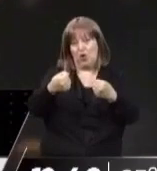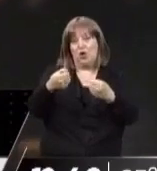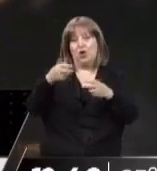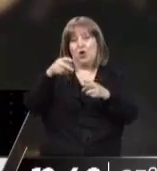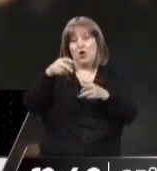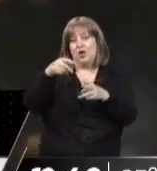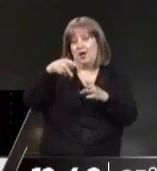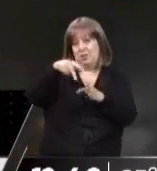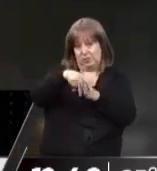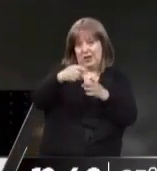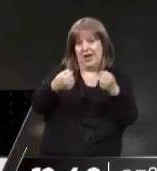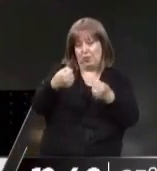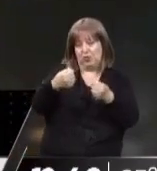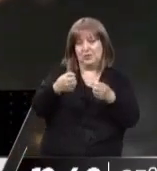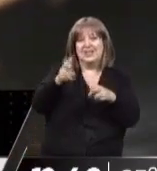bien de ahí?